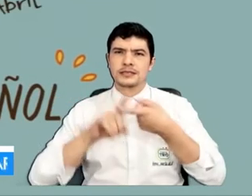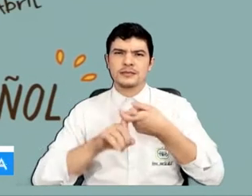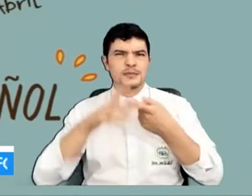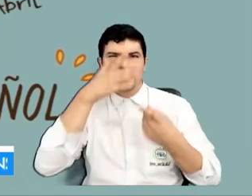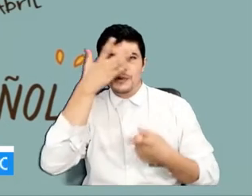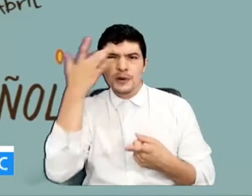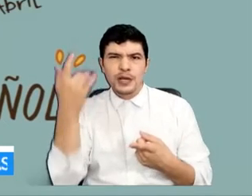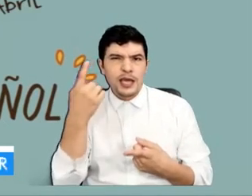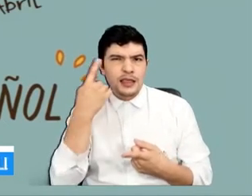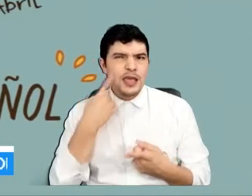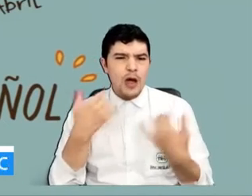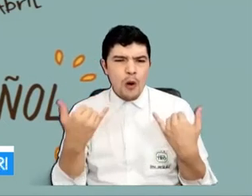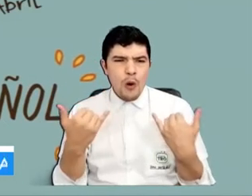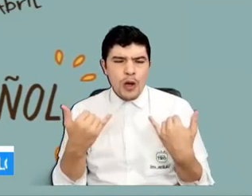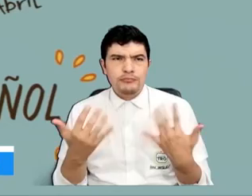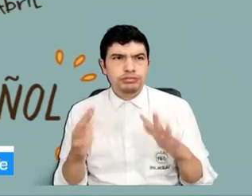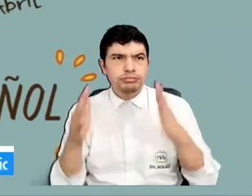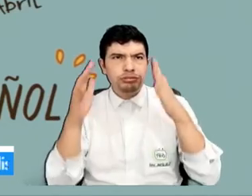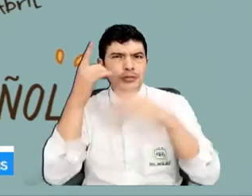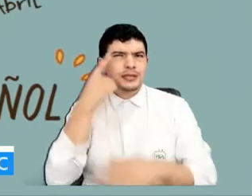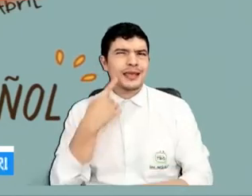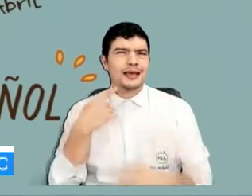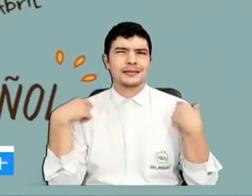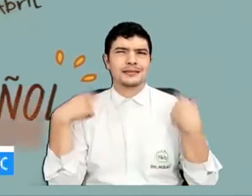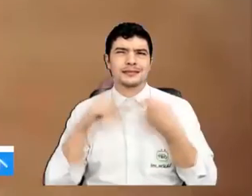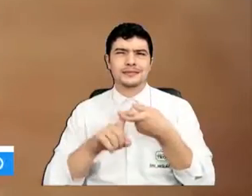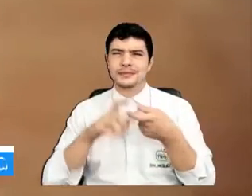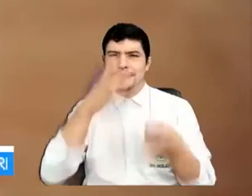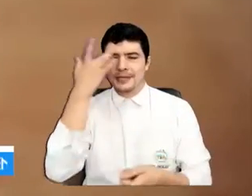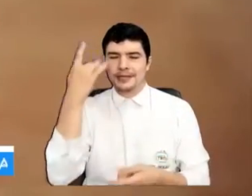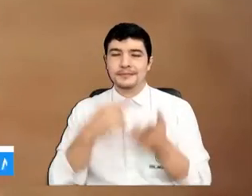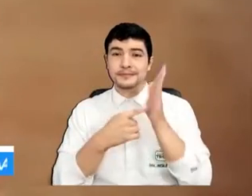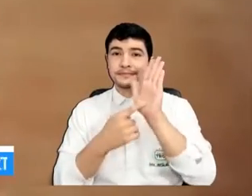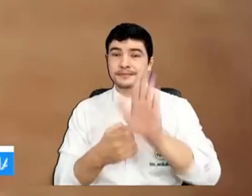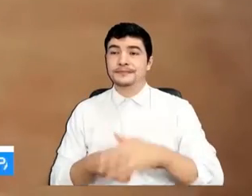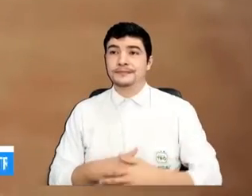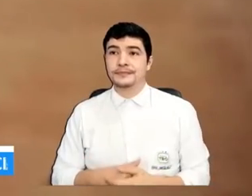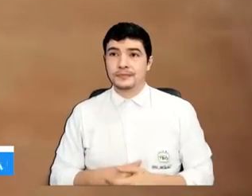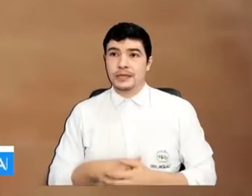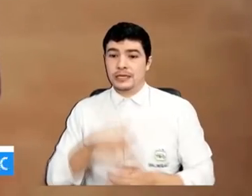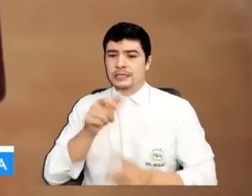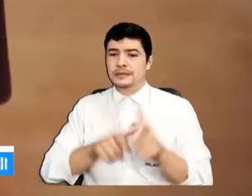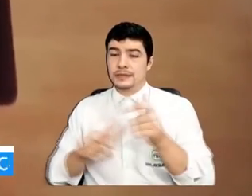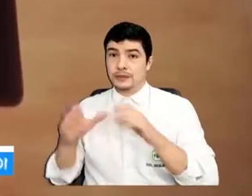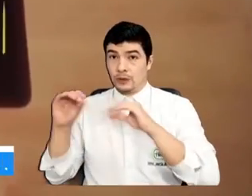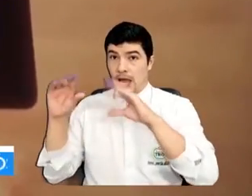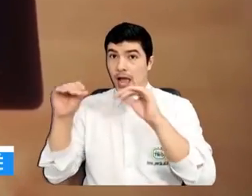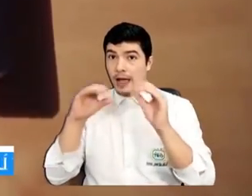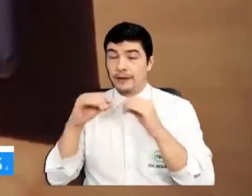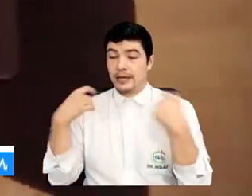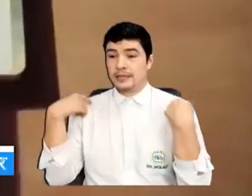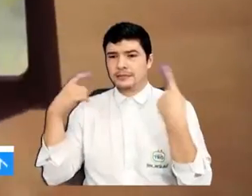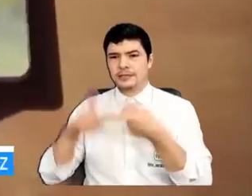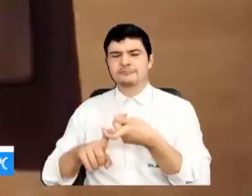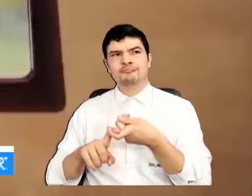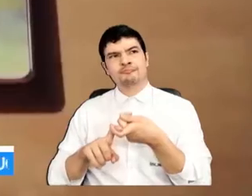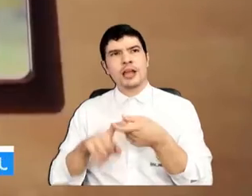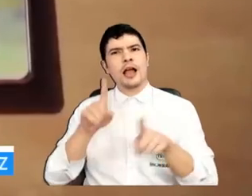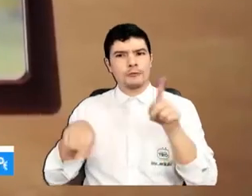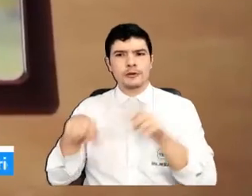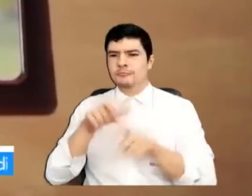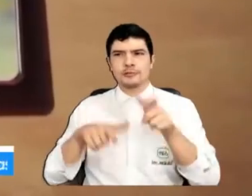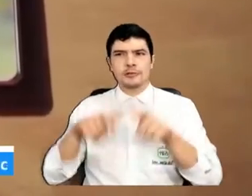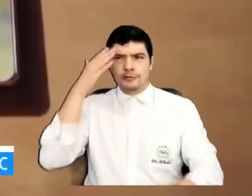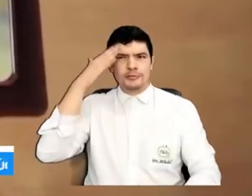las que cada 23 de abril se conmemora el Día del Idioma. Esta fecha hace honor a la muerte de dos grandes escritores mundiales, Miguel